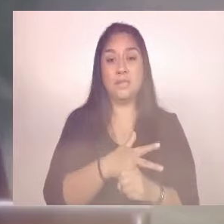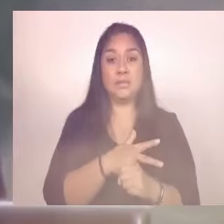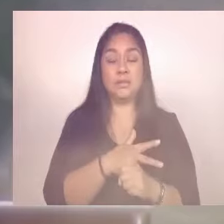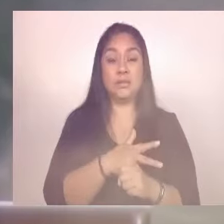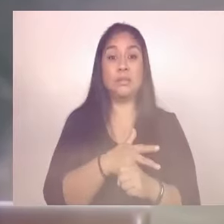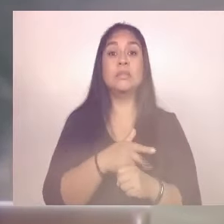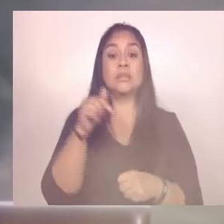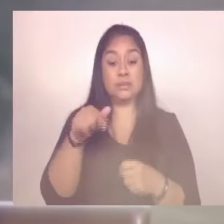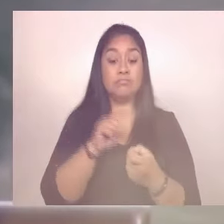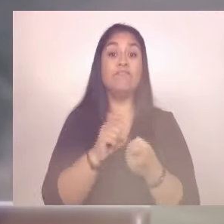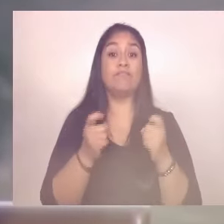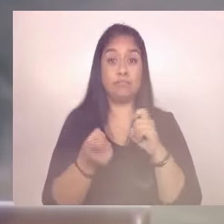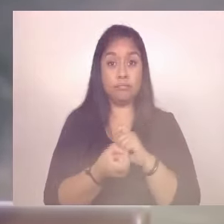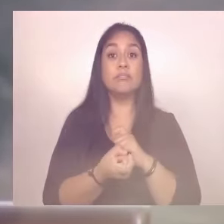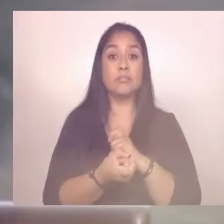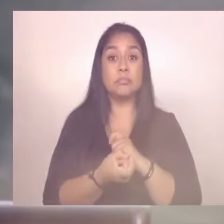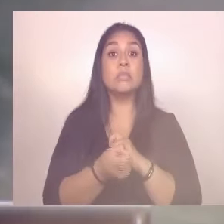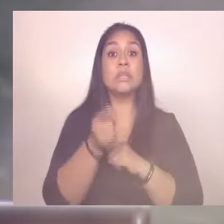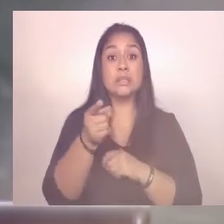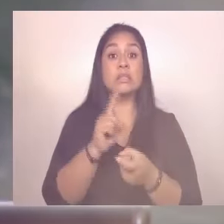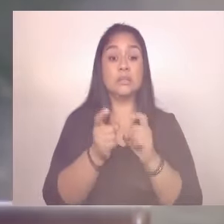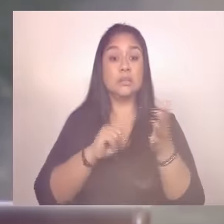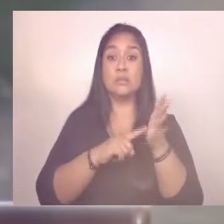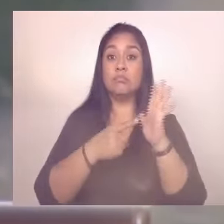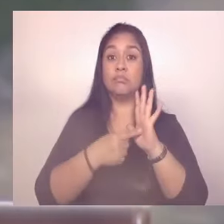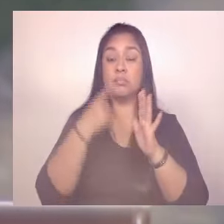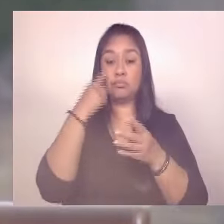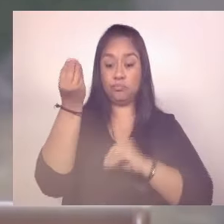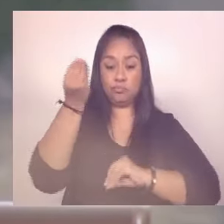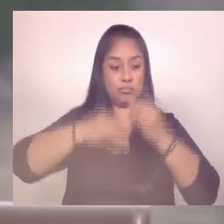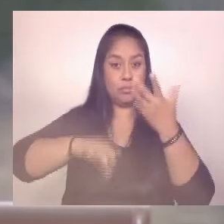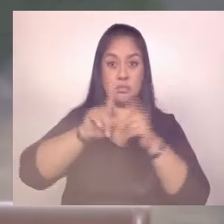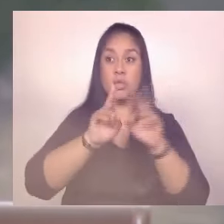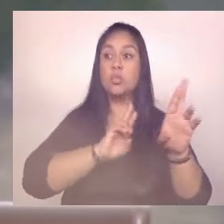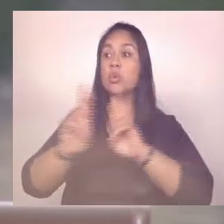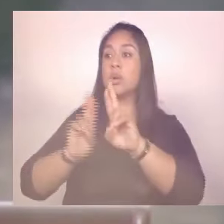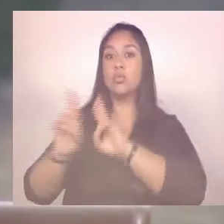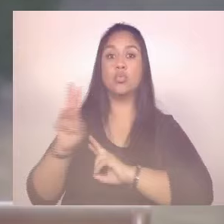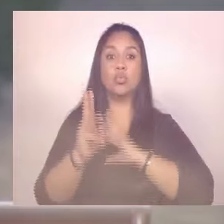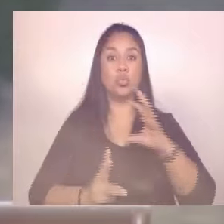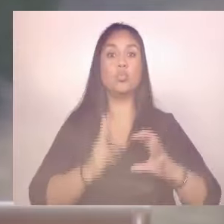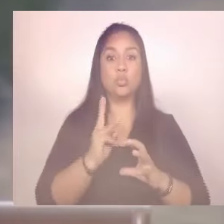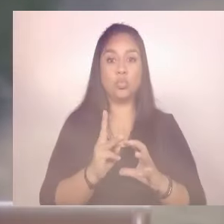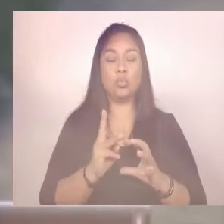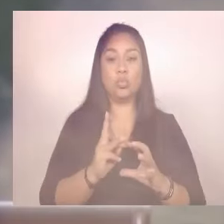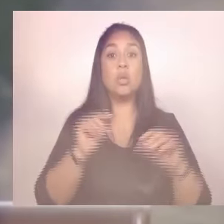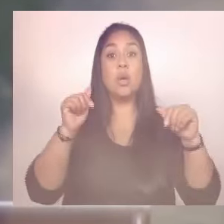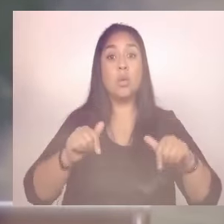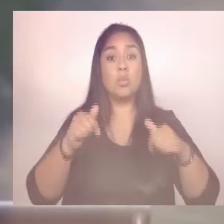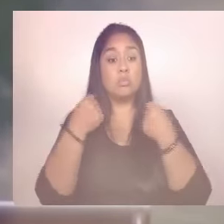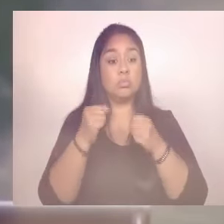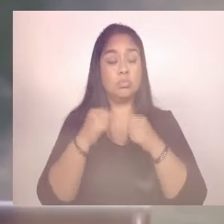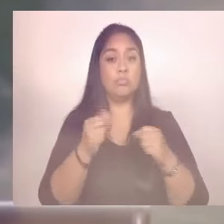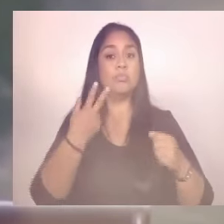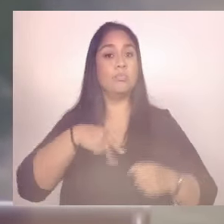Guatemala está cambiando y ese cambio implica una transformación de nuestra relación con el mundo.